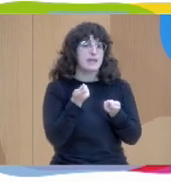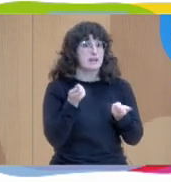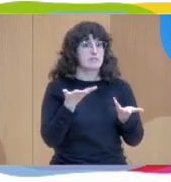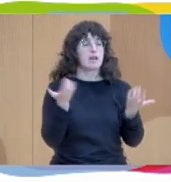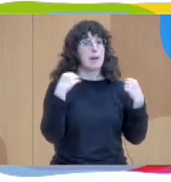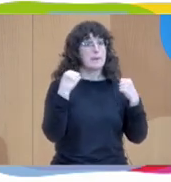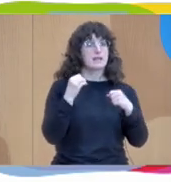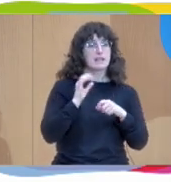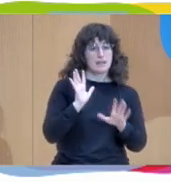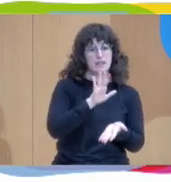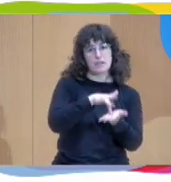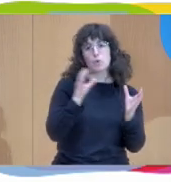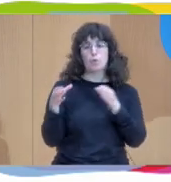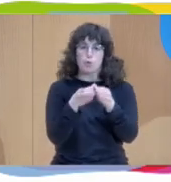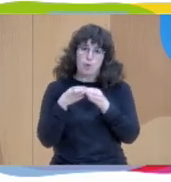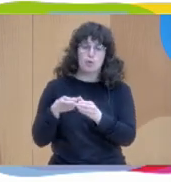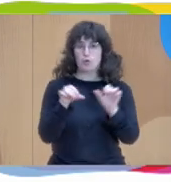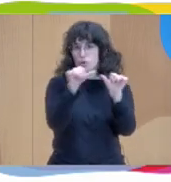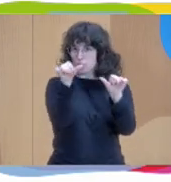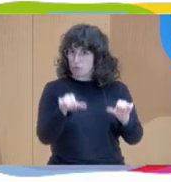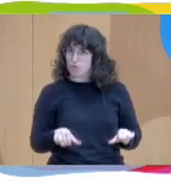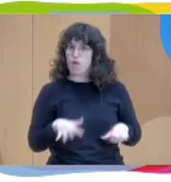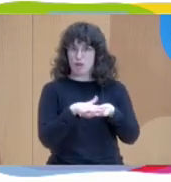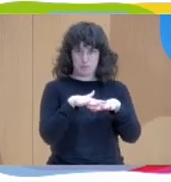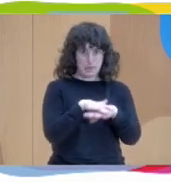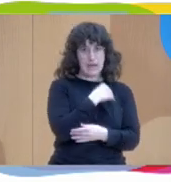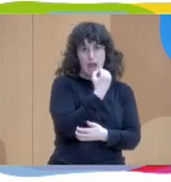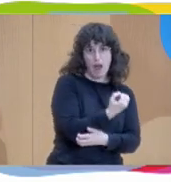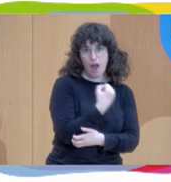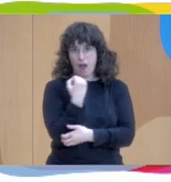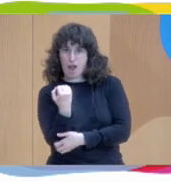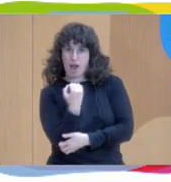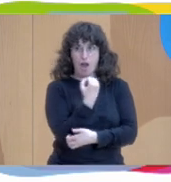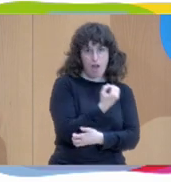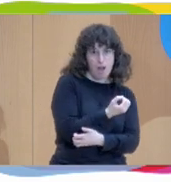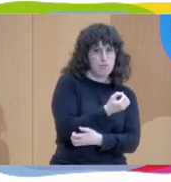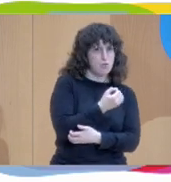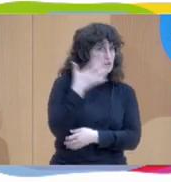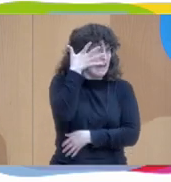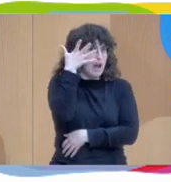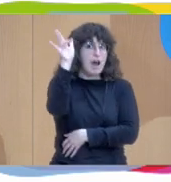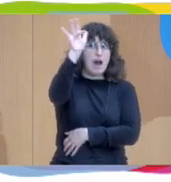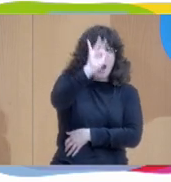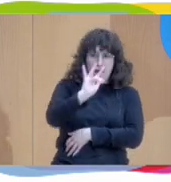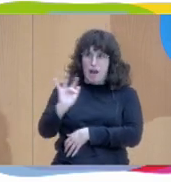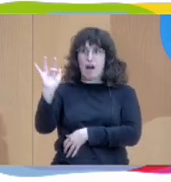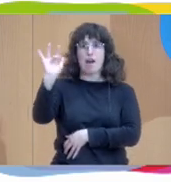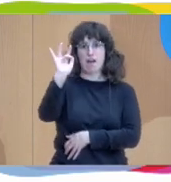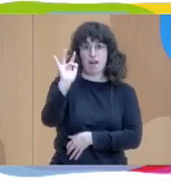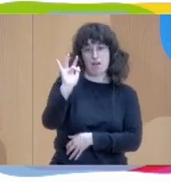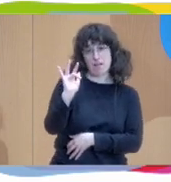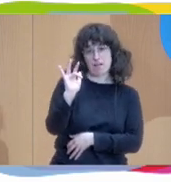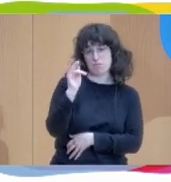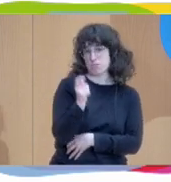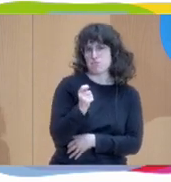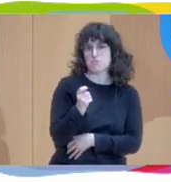organizado grupos en formato de de redes de apoyos distribuidos por todo navarra muchos de los cuales nos cona